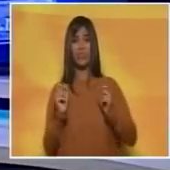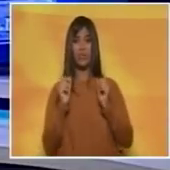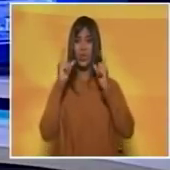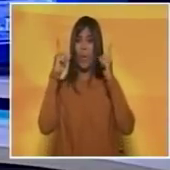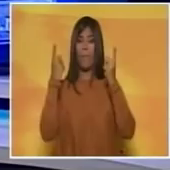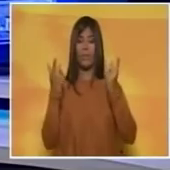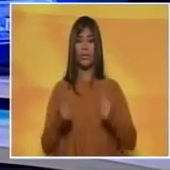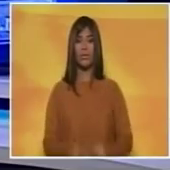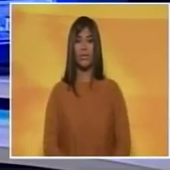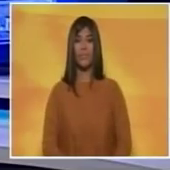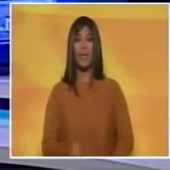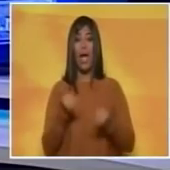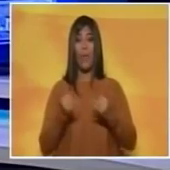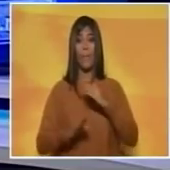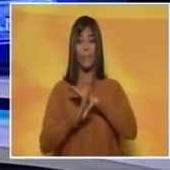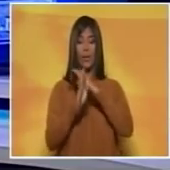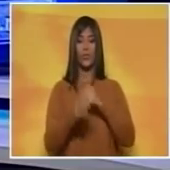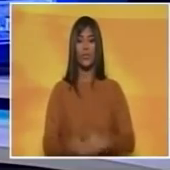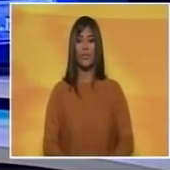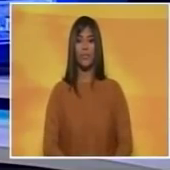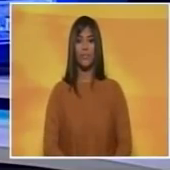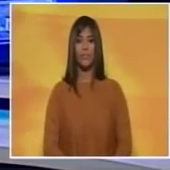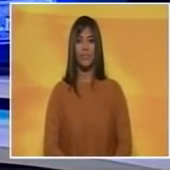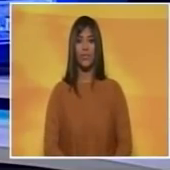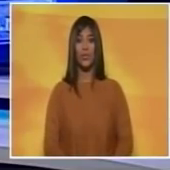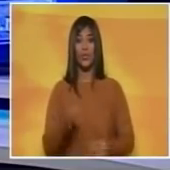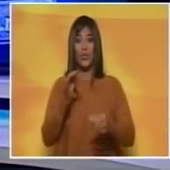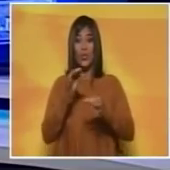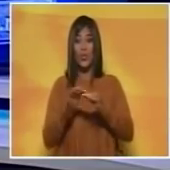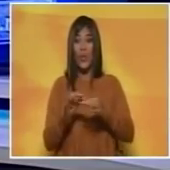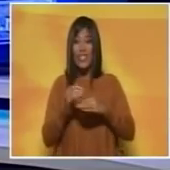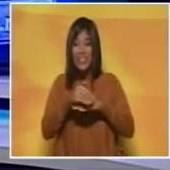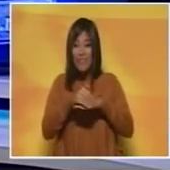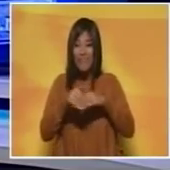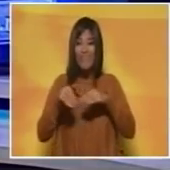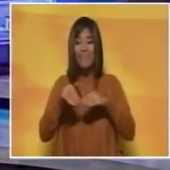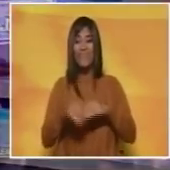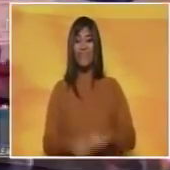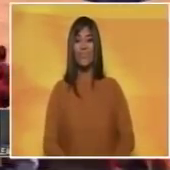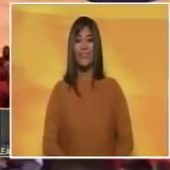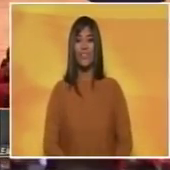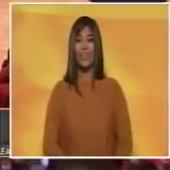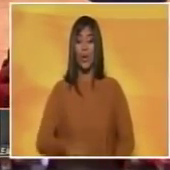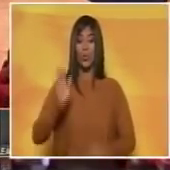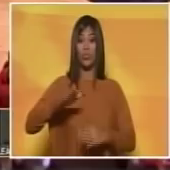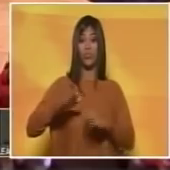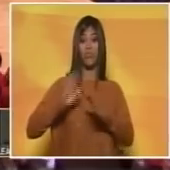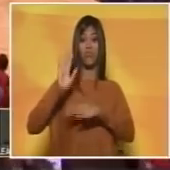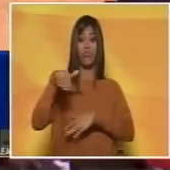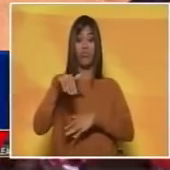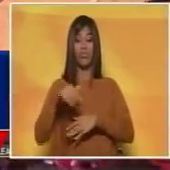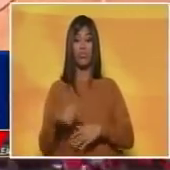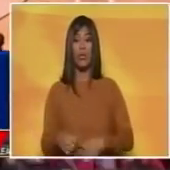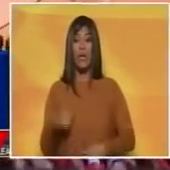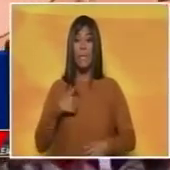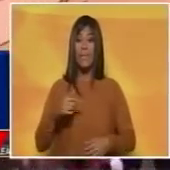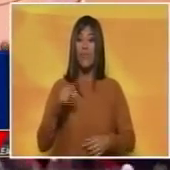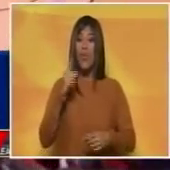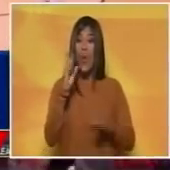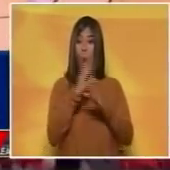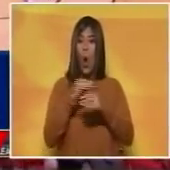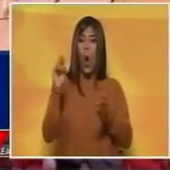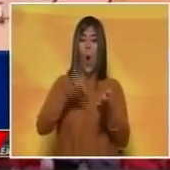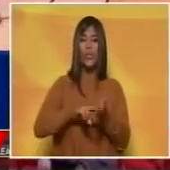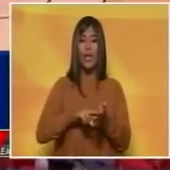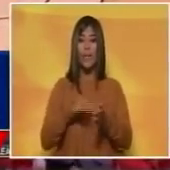impresionante. Tremendo. Momento de una nueva pausa. Se salvaron en la raya. Guerreros de Golden State vivirán una noche